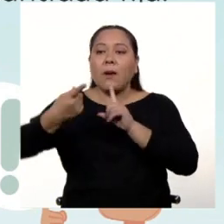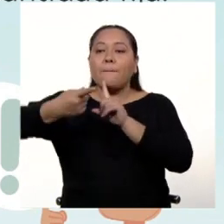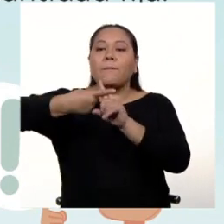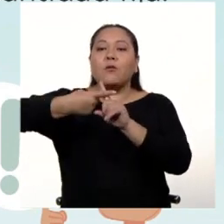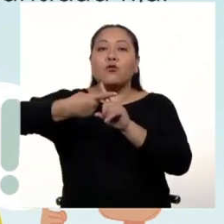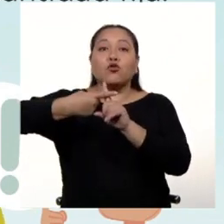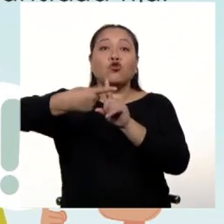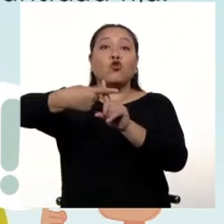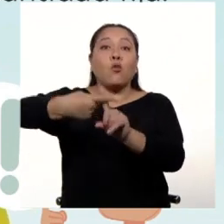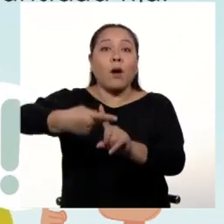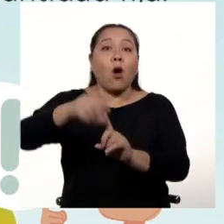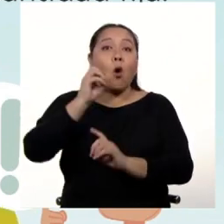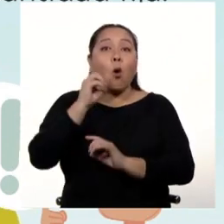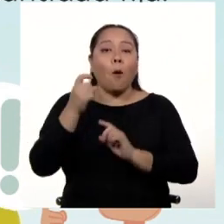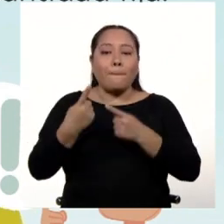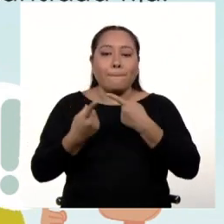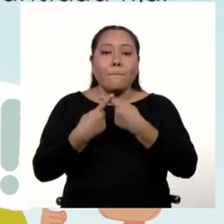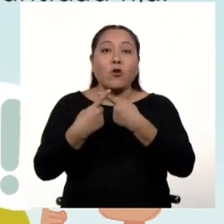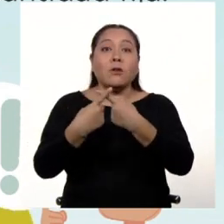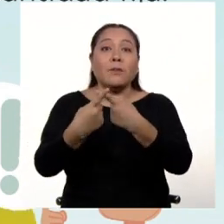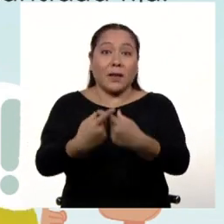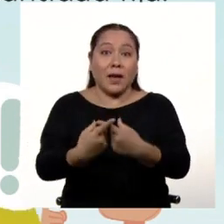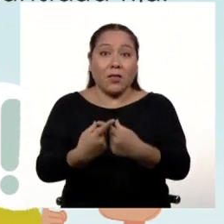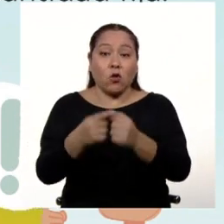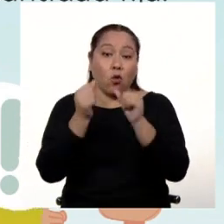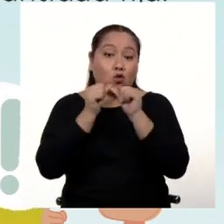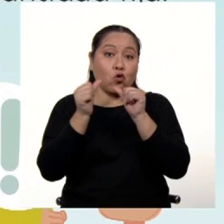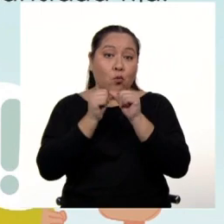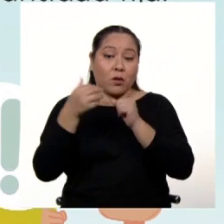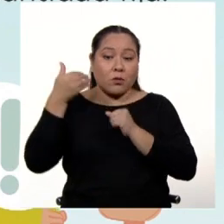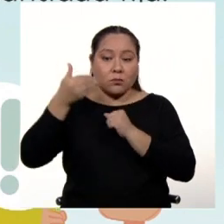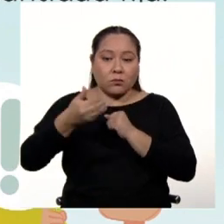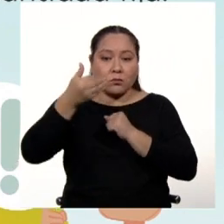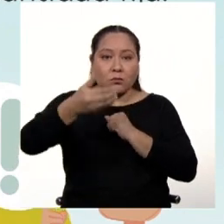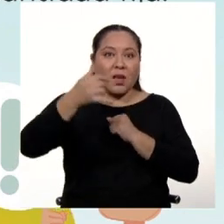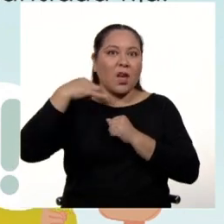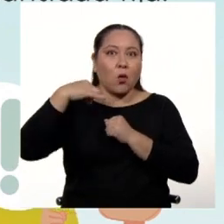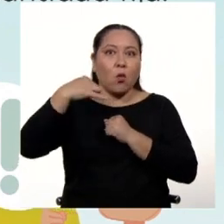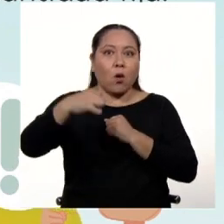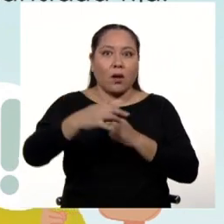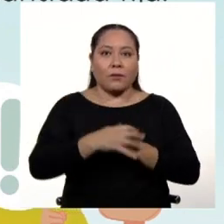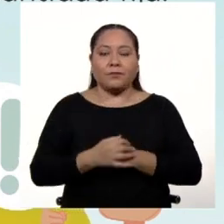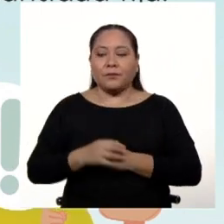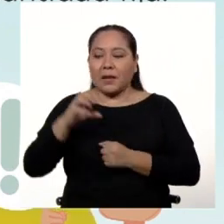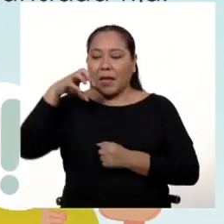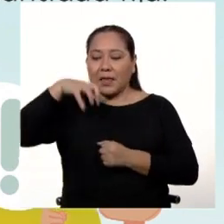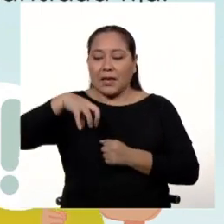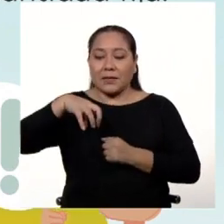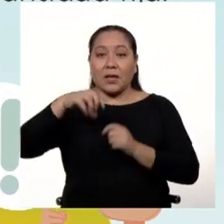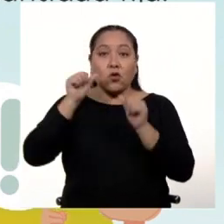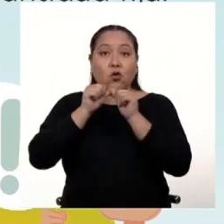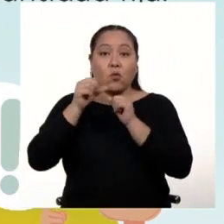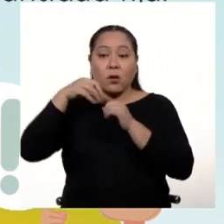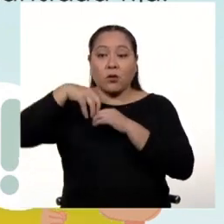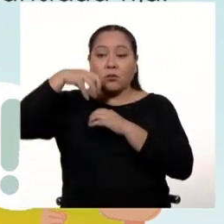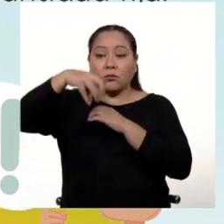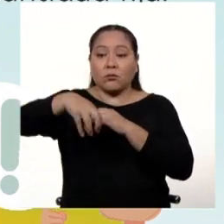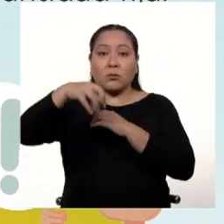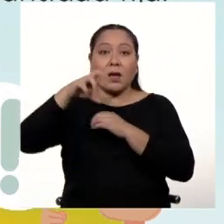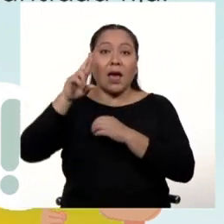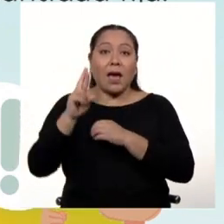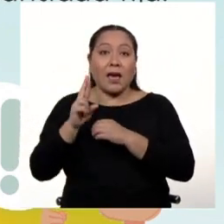o multiplicando al anterior una cantidad fija d, diferencia de la progresión aritmética, o